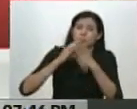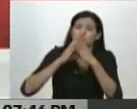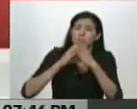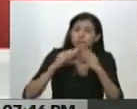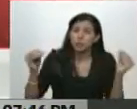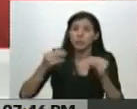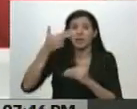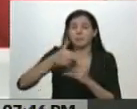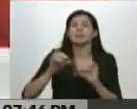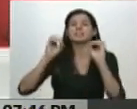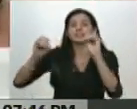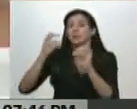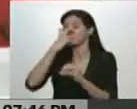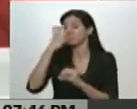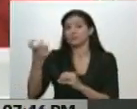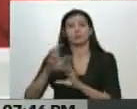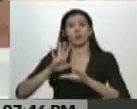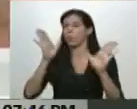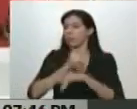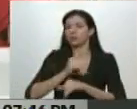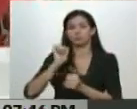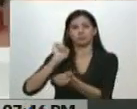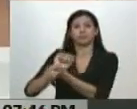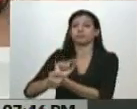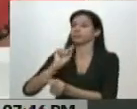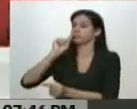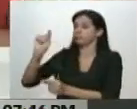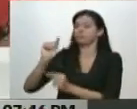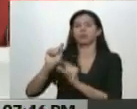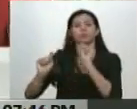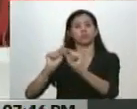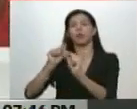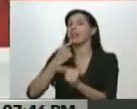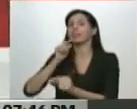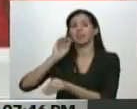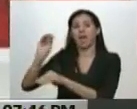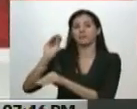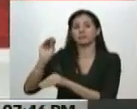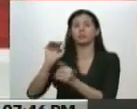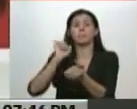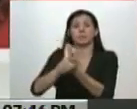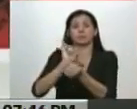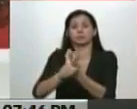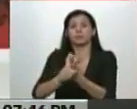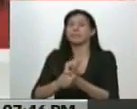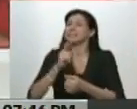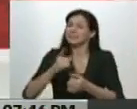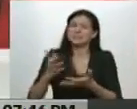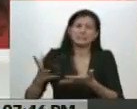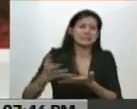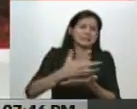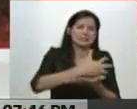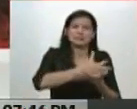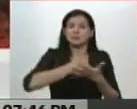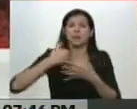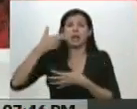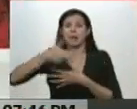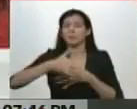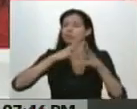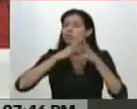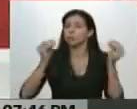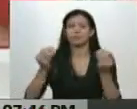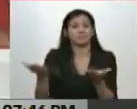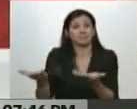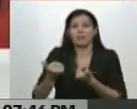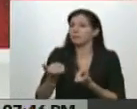tienen visita. Ellos ya lo saben, ahí no hay visita hasta que no se consiga todo ese armamento que ellos de manera grosera,